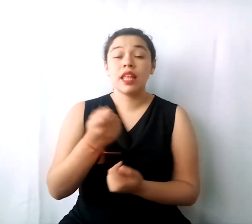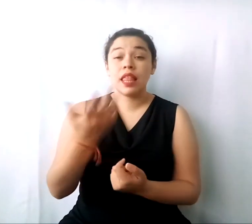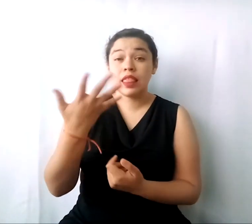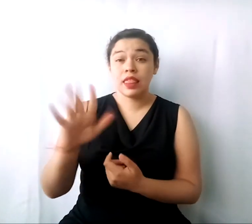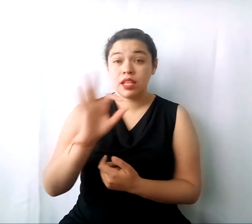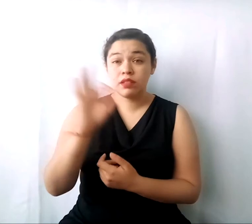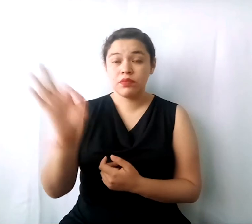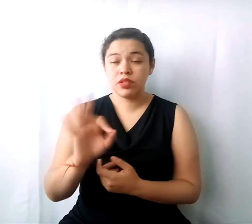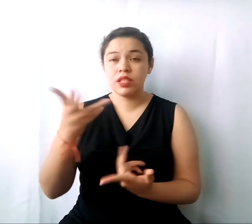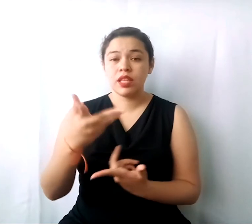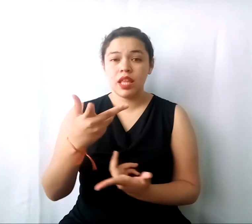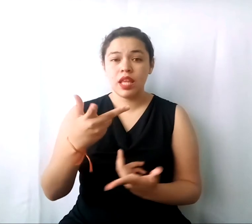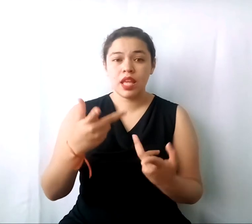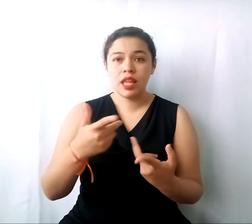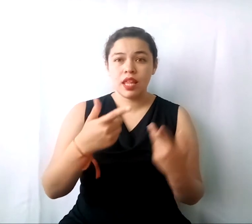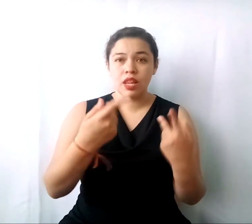las utilidades de las empresas